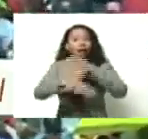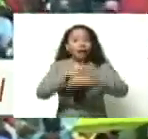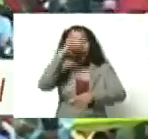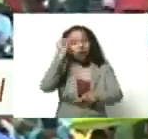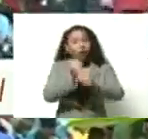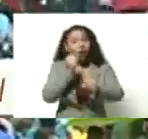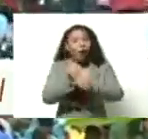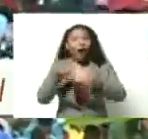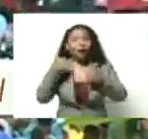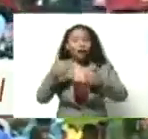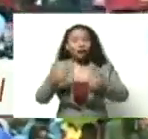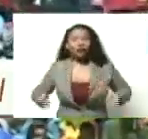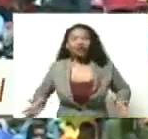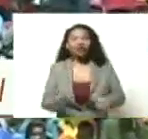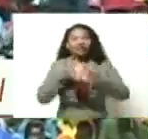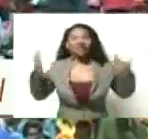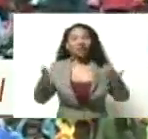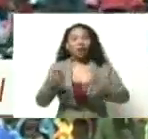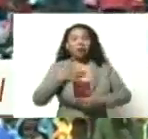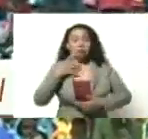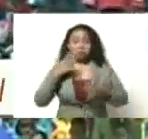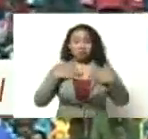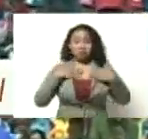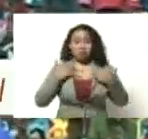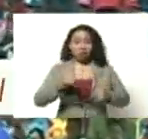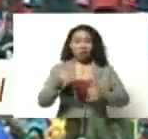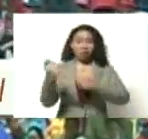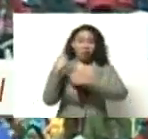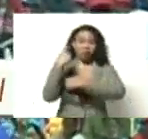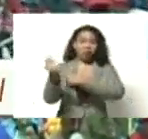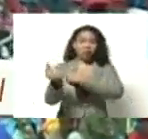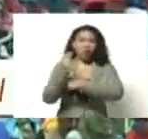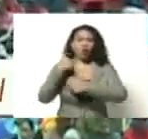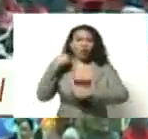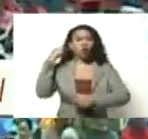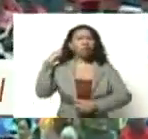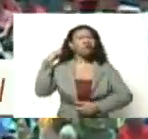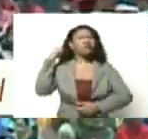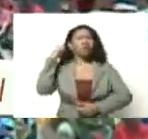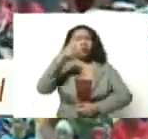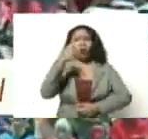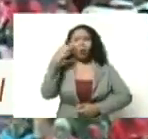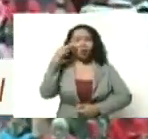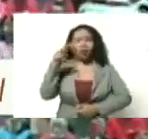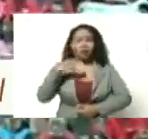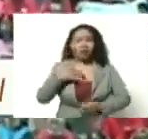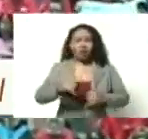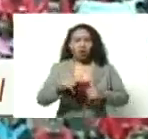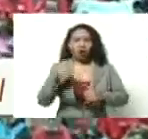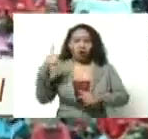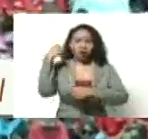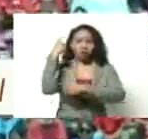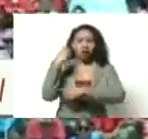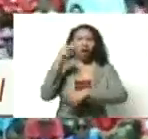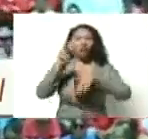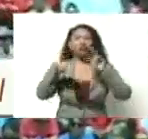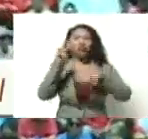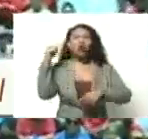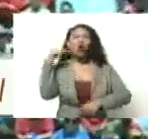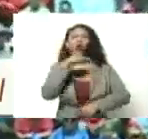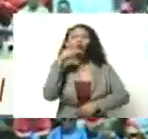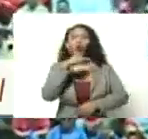Ánimo mi hijo me preguntaba ayer que tenía días que no lo veían y me preguntaba el mismo que cumple años el 12 de octubre